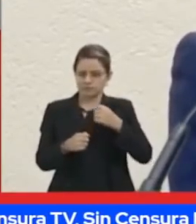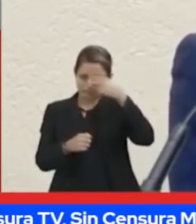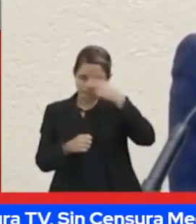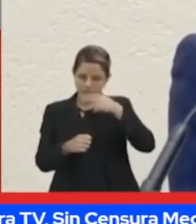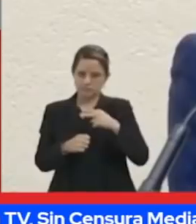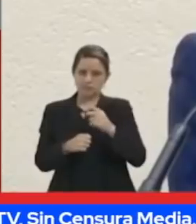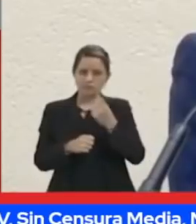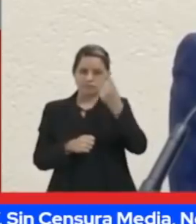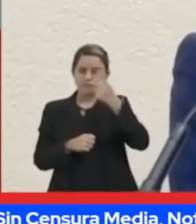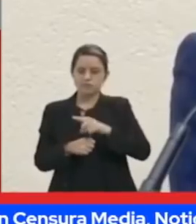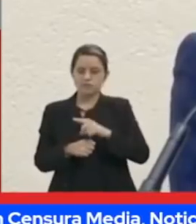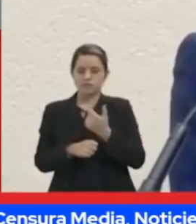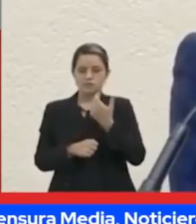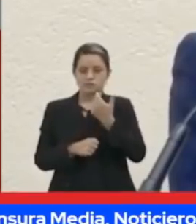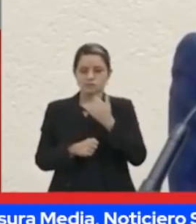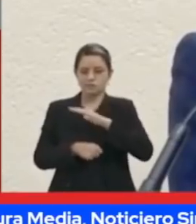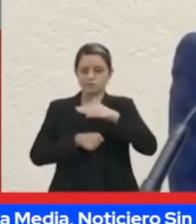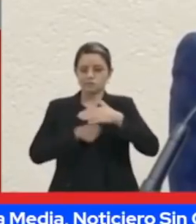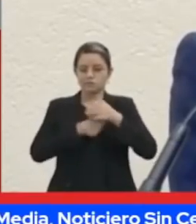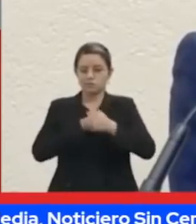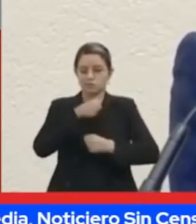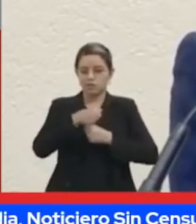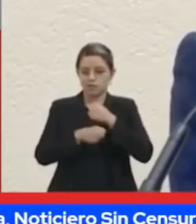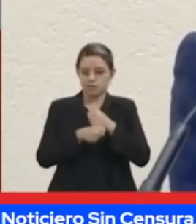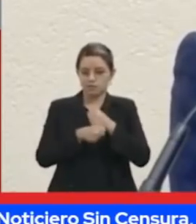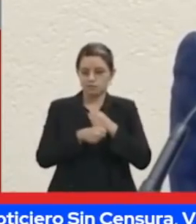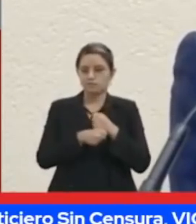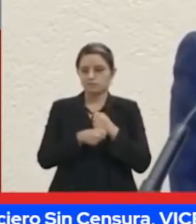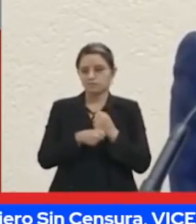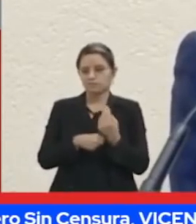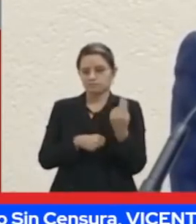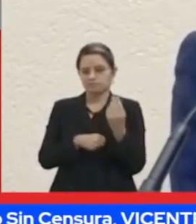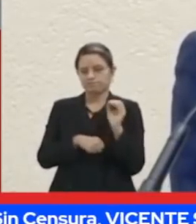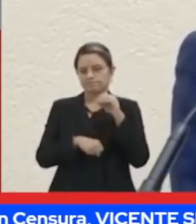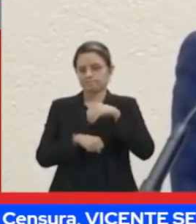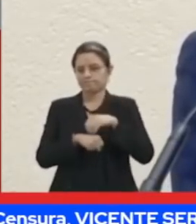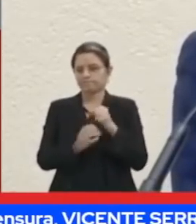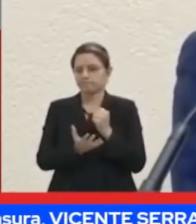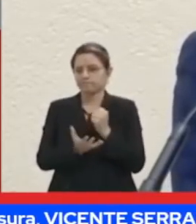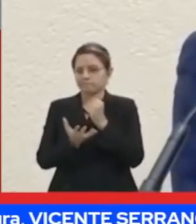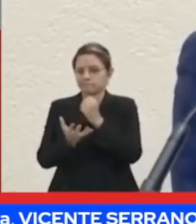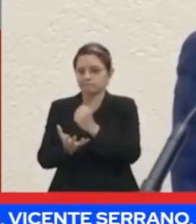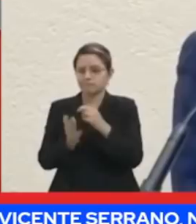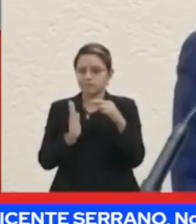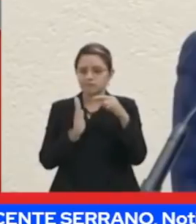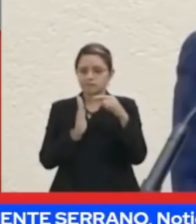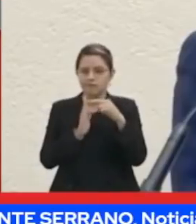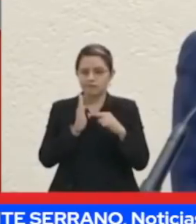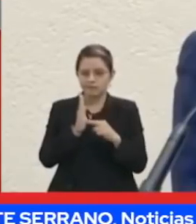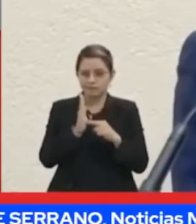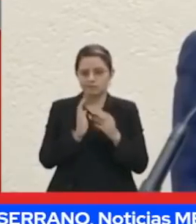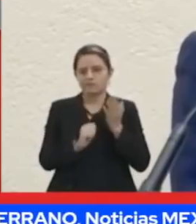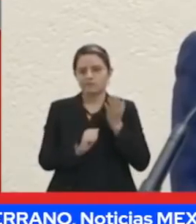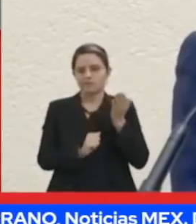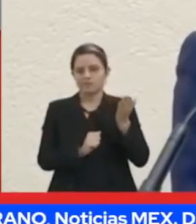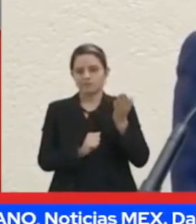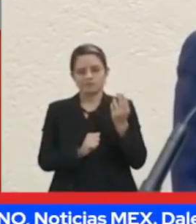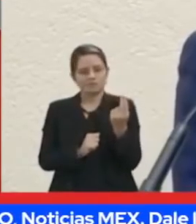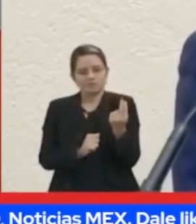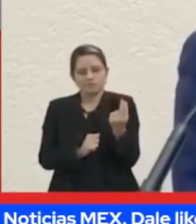en el presupuesto de egresos para el año siguiente una serie de requisitos presupuestales que son